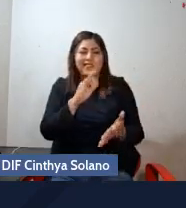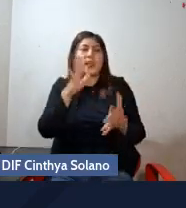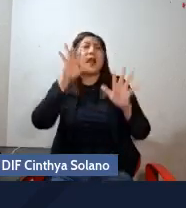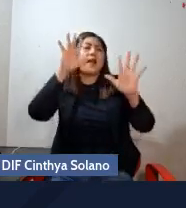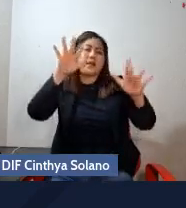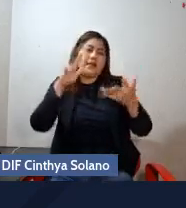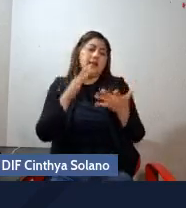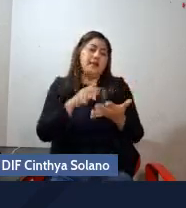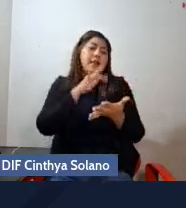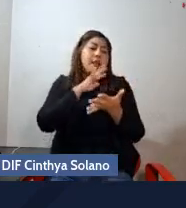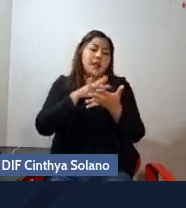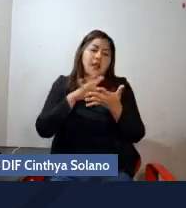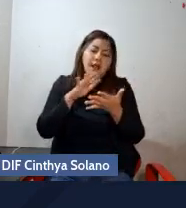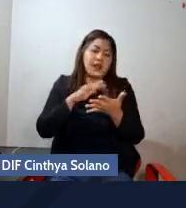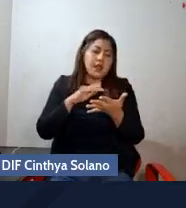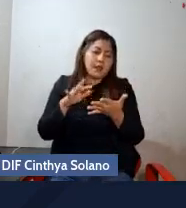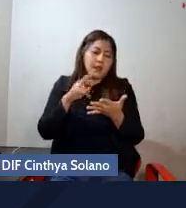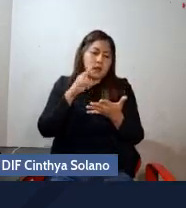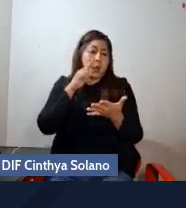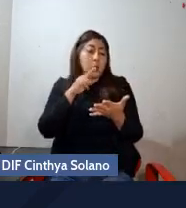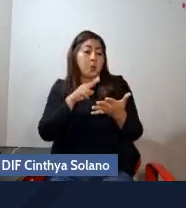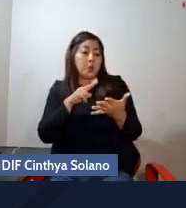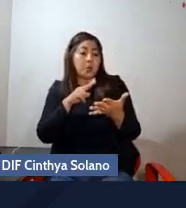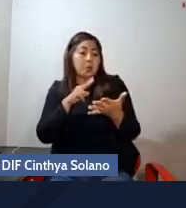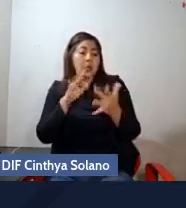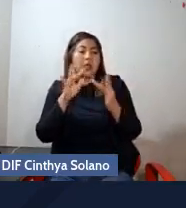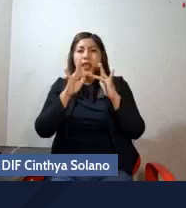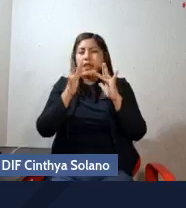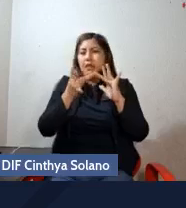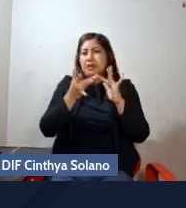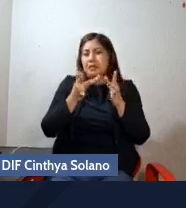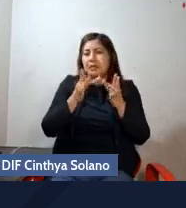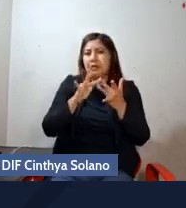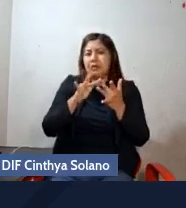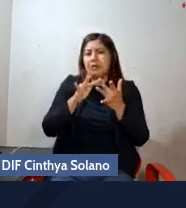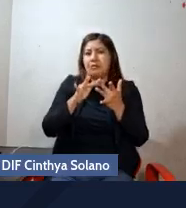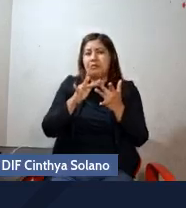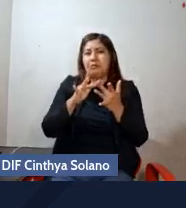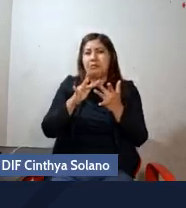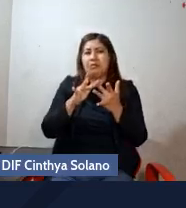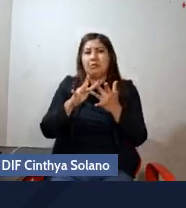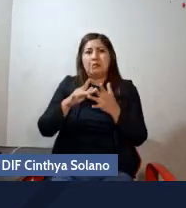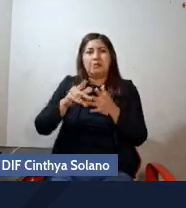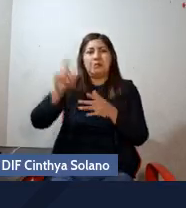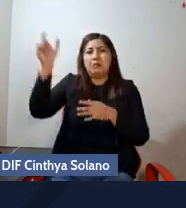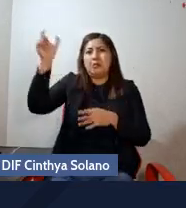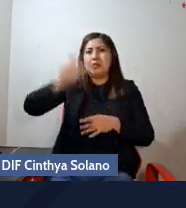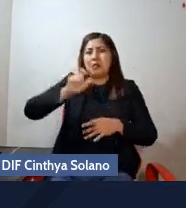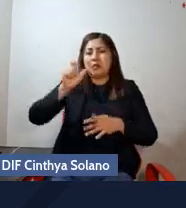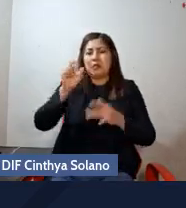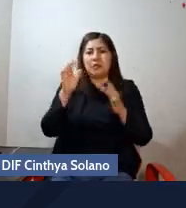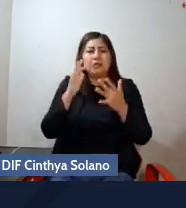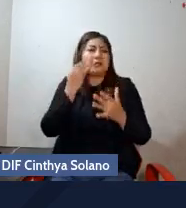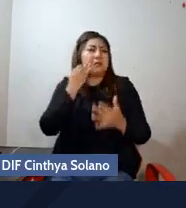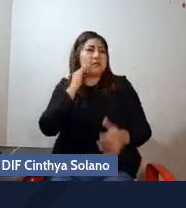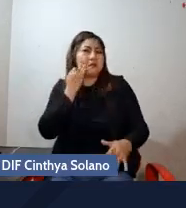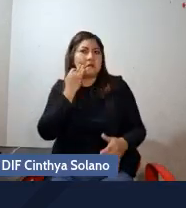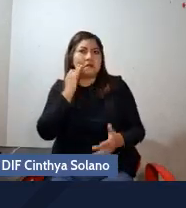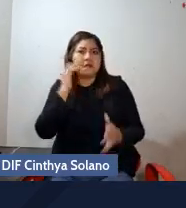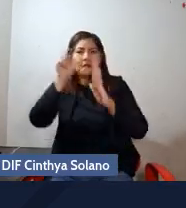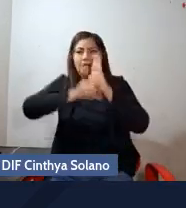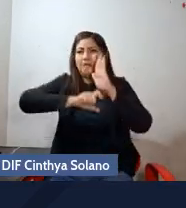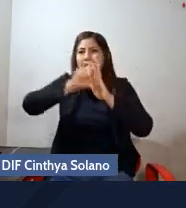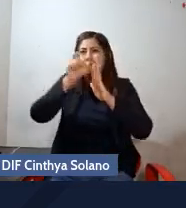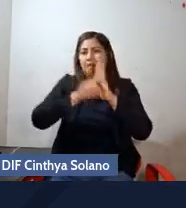chat, en un Twitter o en un ex, ahora en el Facebook, en el Instagram, un video, y acudir a